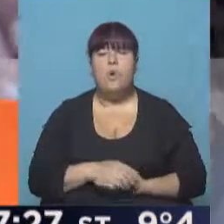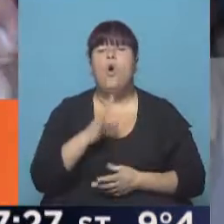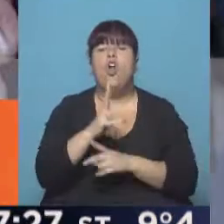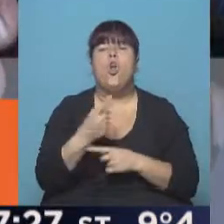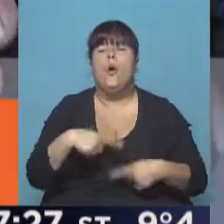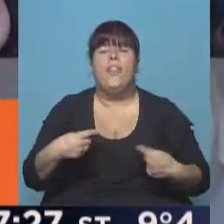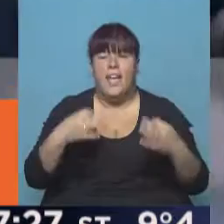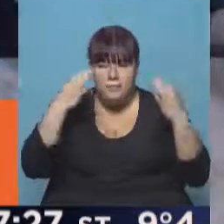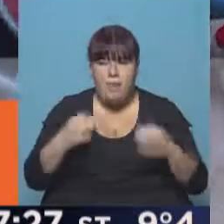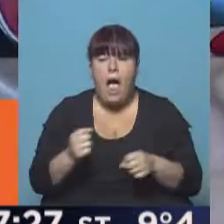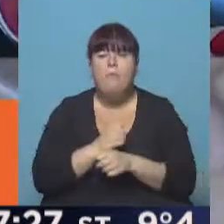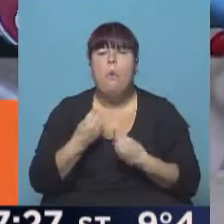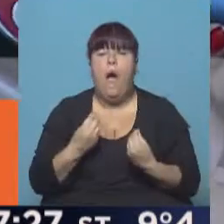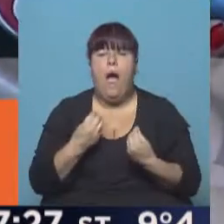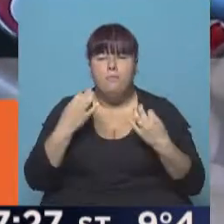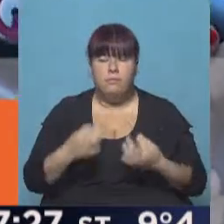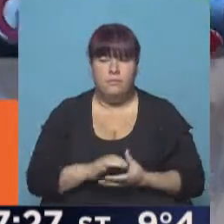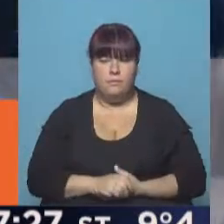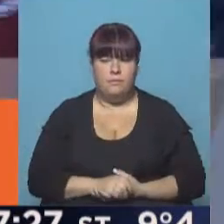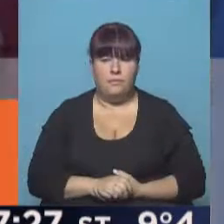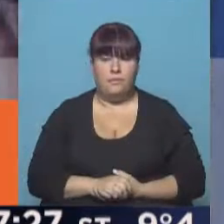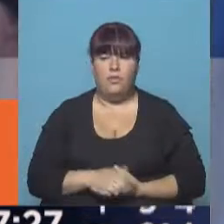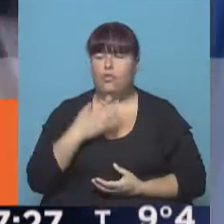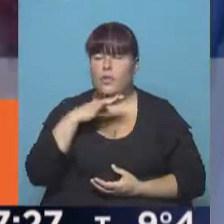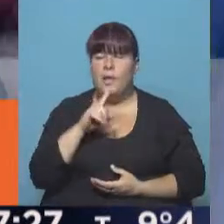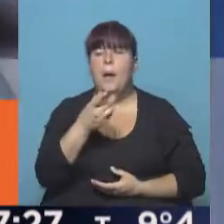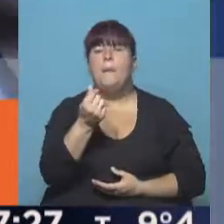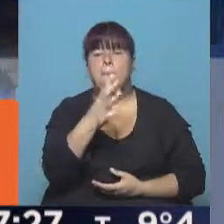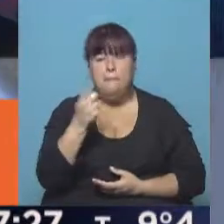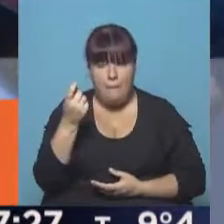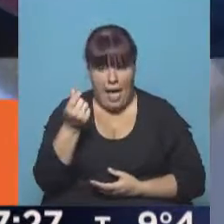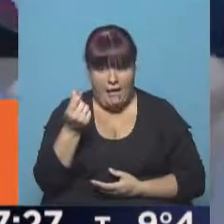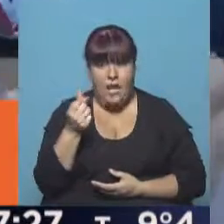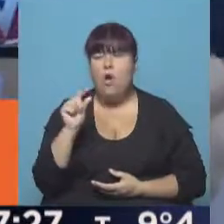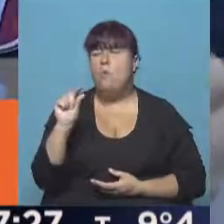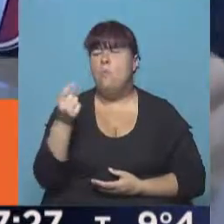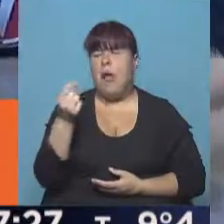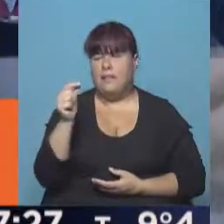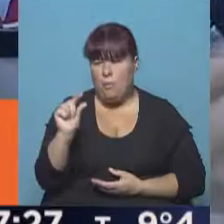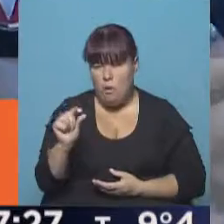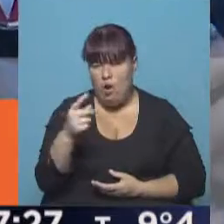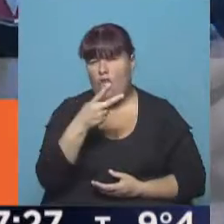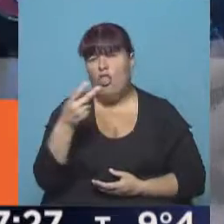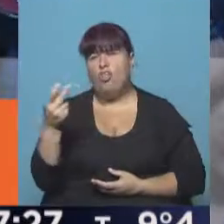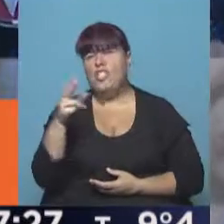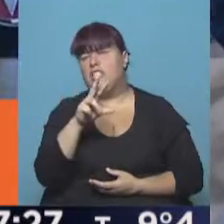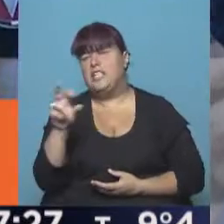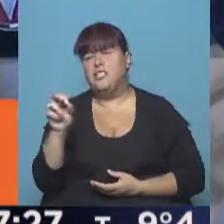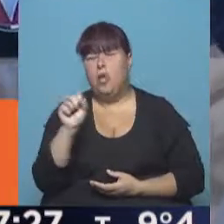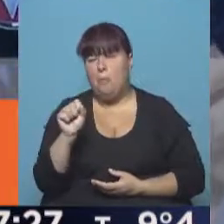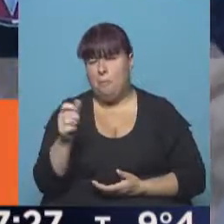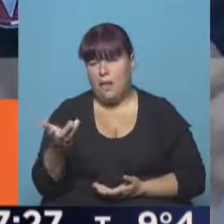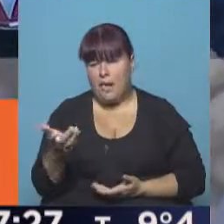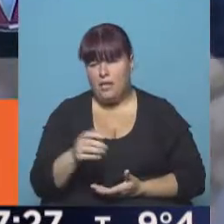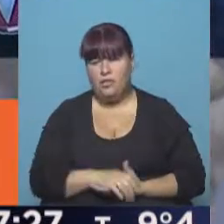que le robaron? Confírmenos, por favor. No. ¿Qué le sacaron? Sí, poco dinero, 200, 300